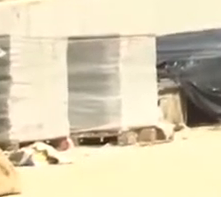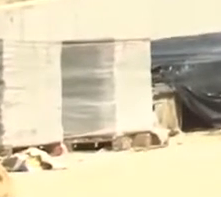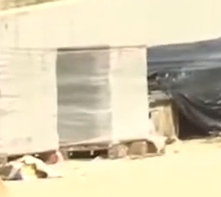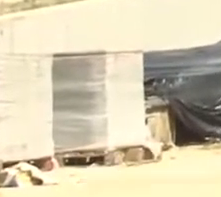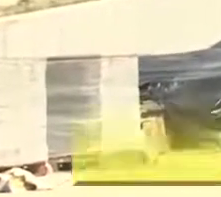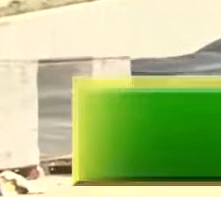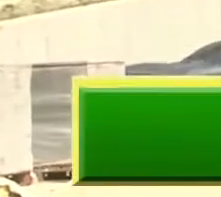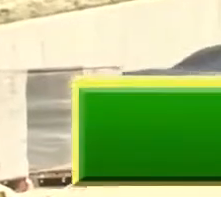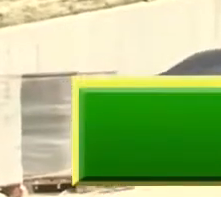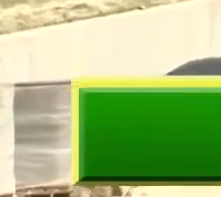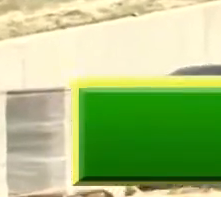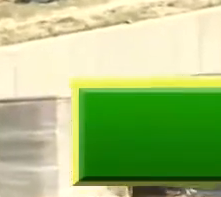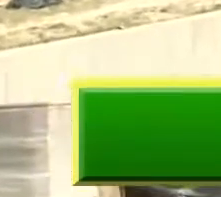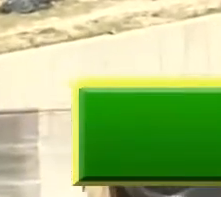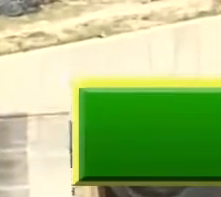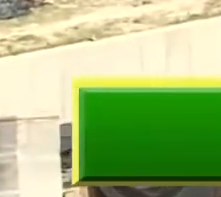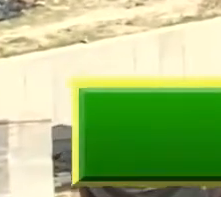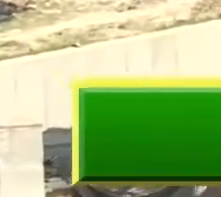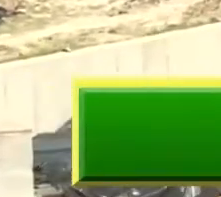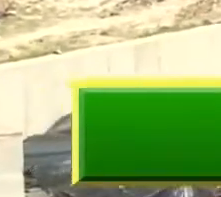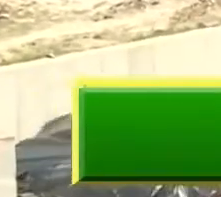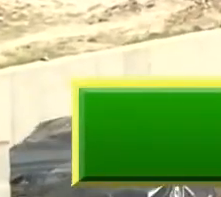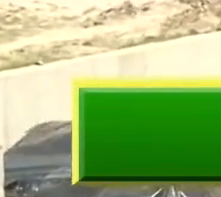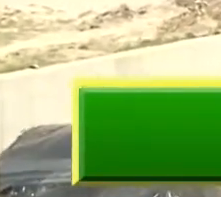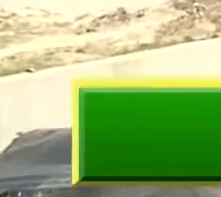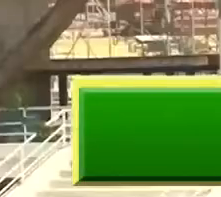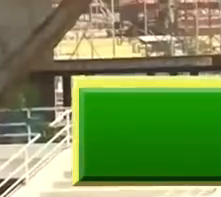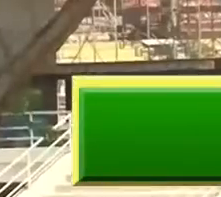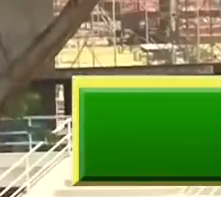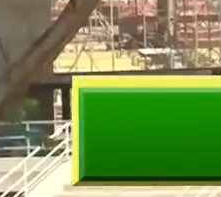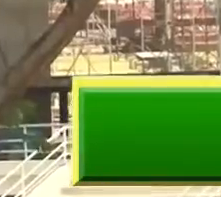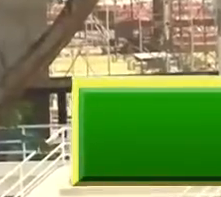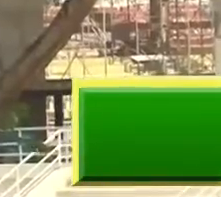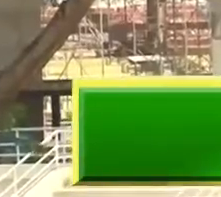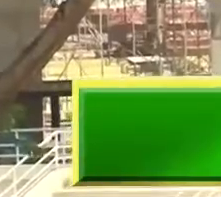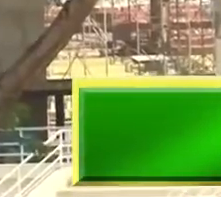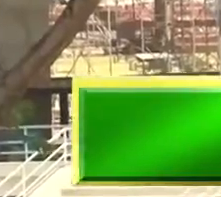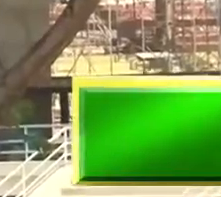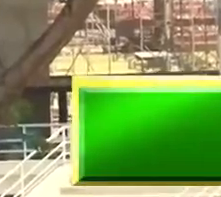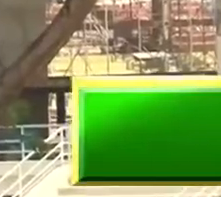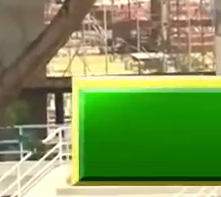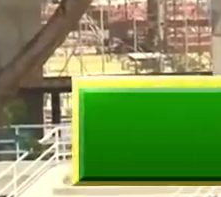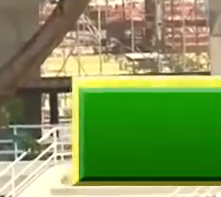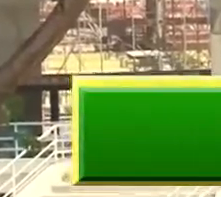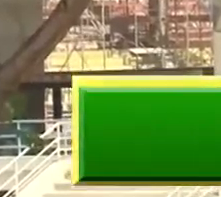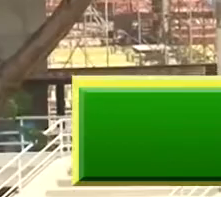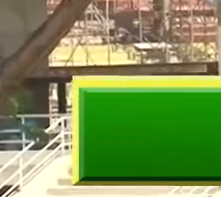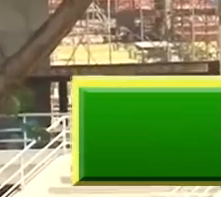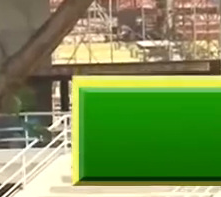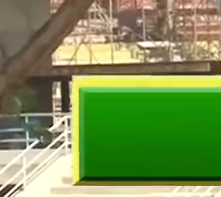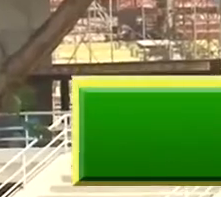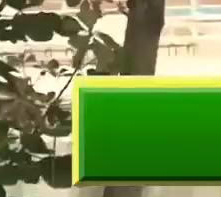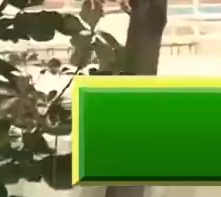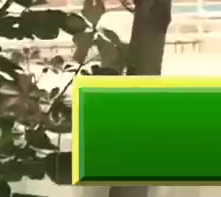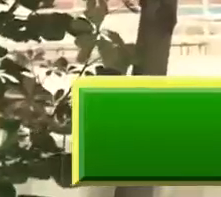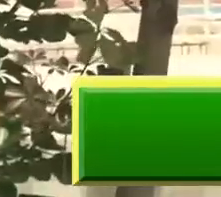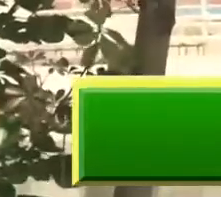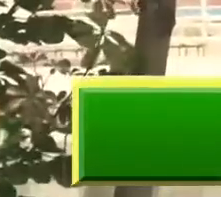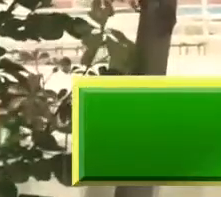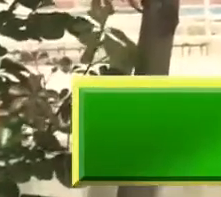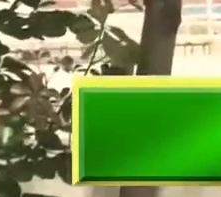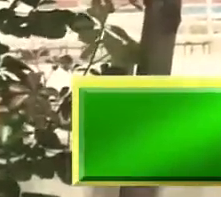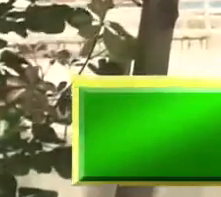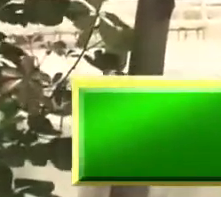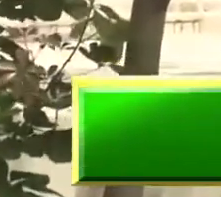Esta es nuestra imagen del día. Valdría la pena que la administración distrital tenga en cuenta las observaciones realizadas por